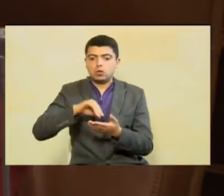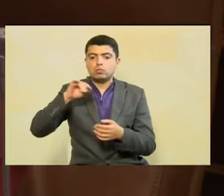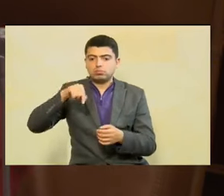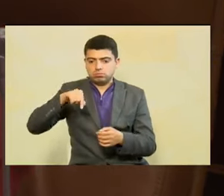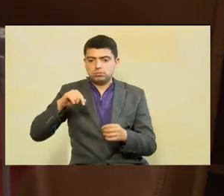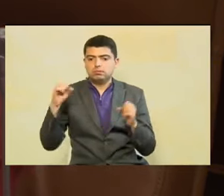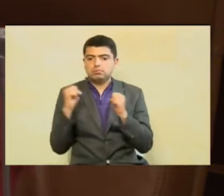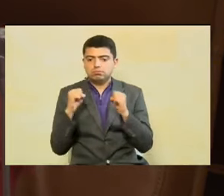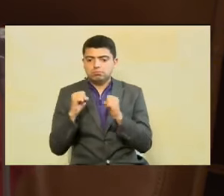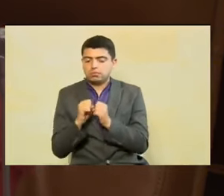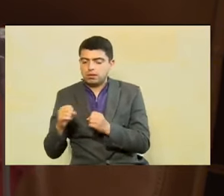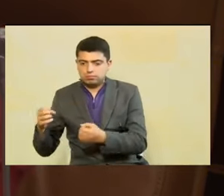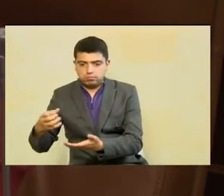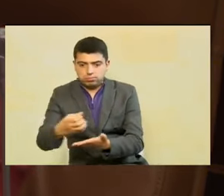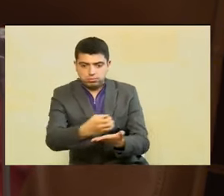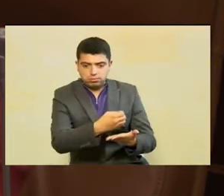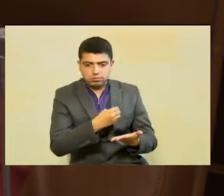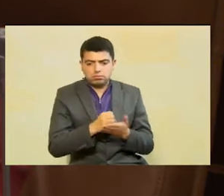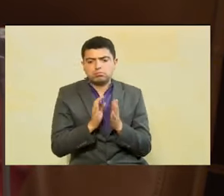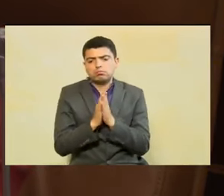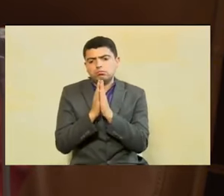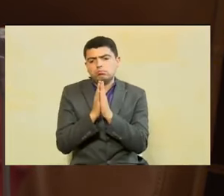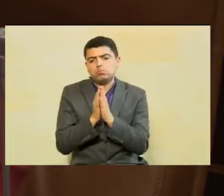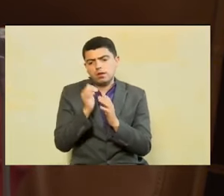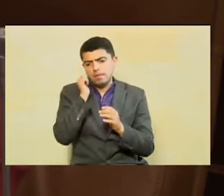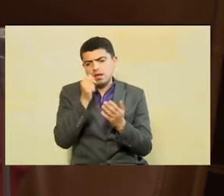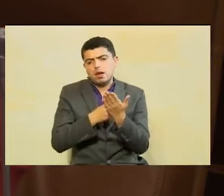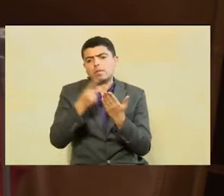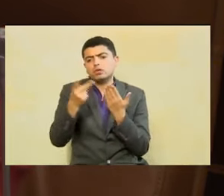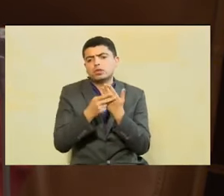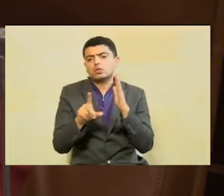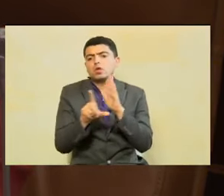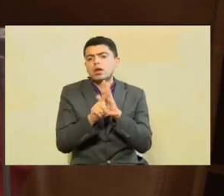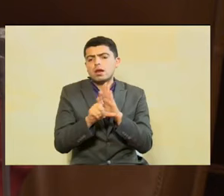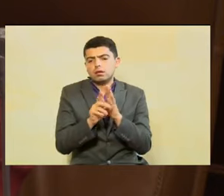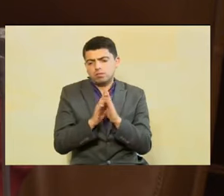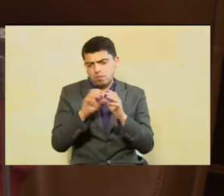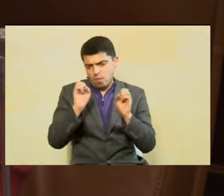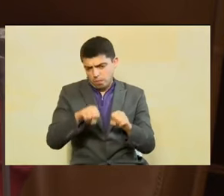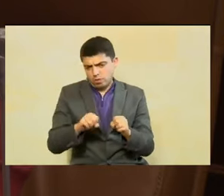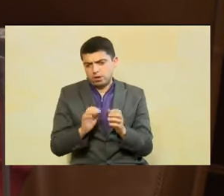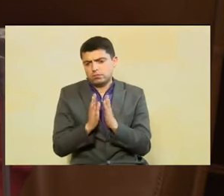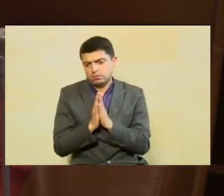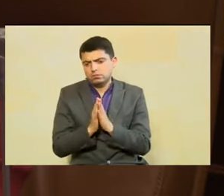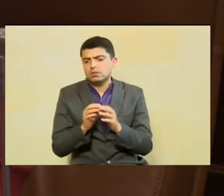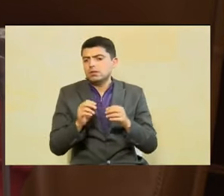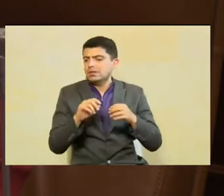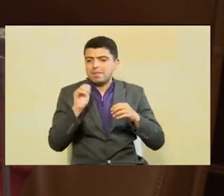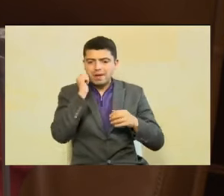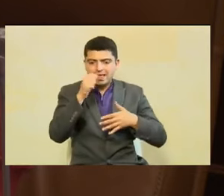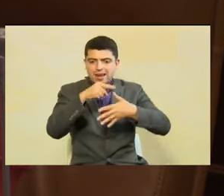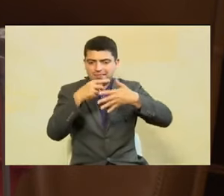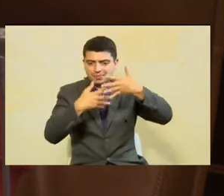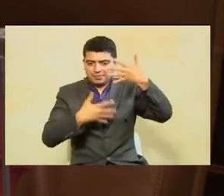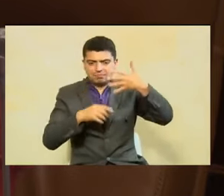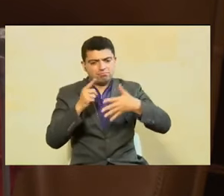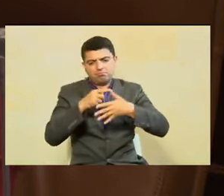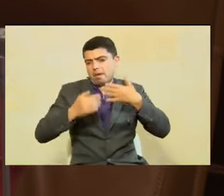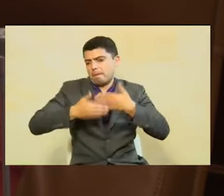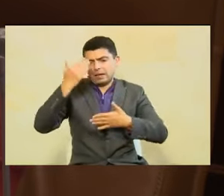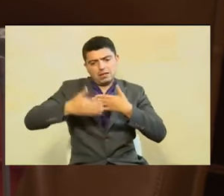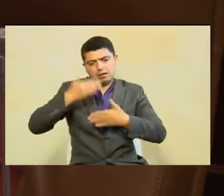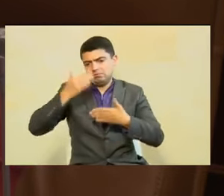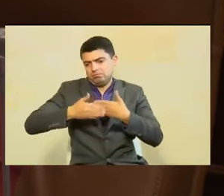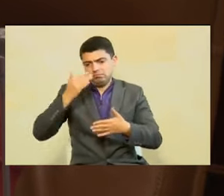y le pido de verdad que podamos incluir anunciar esos proyectos de ley que podamos incluirlos dentro de los primeros puntos del orden del día y que